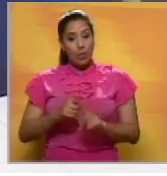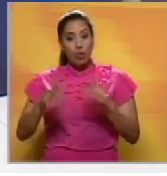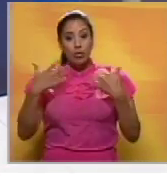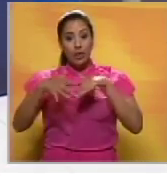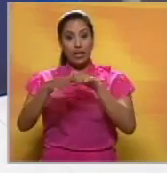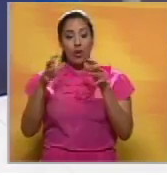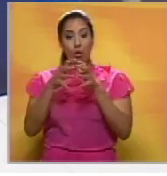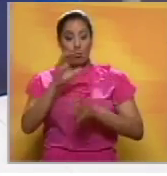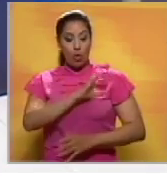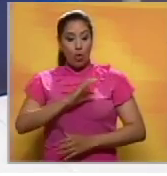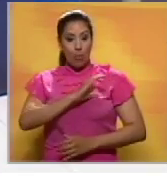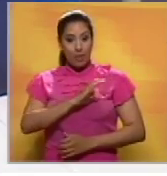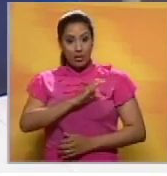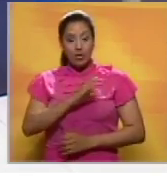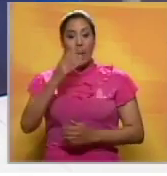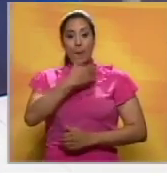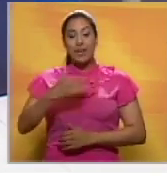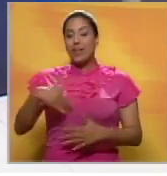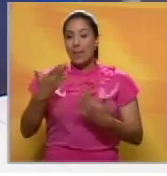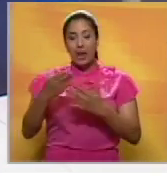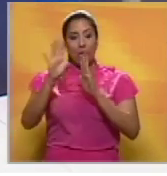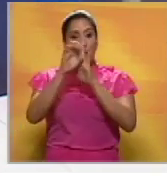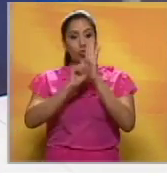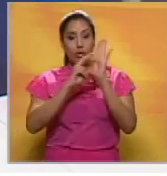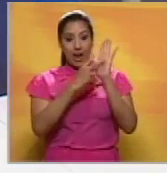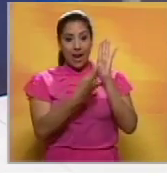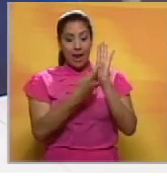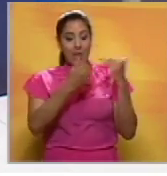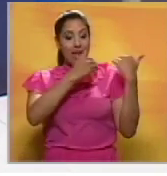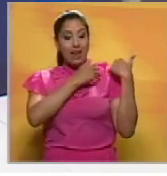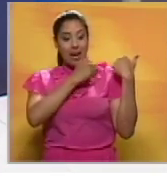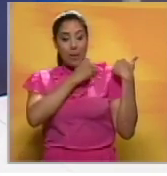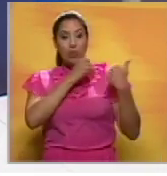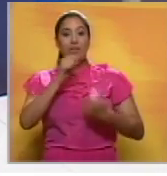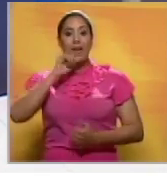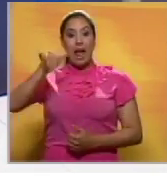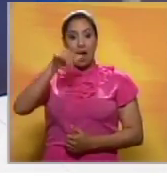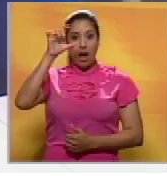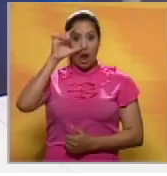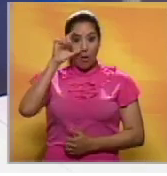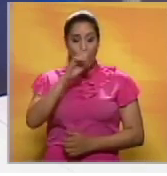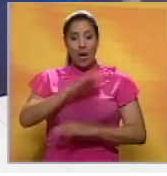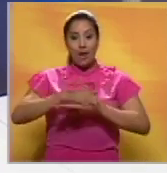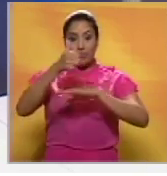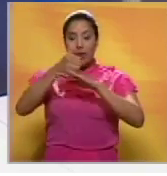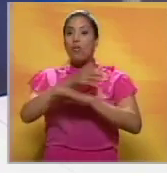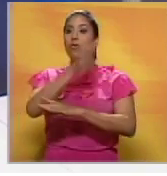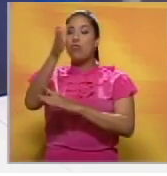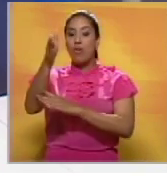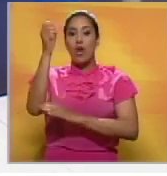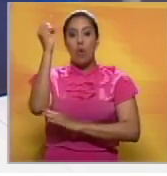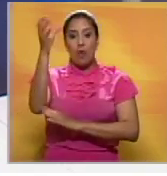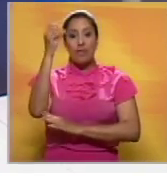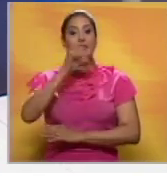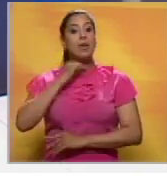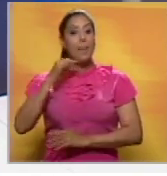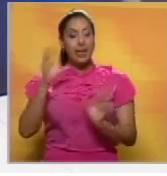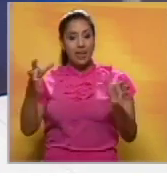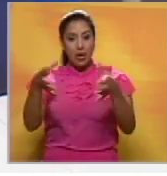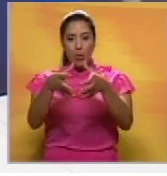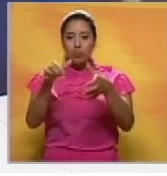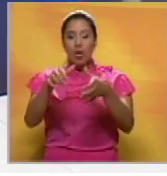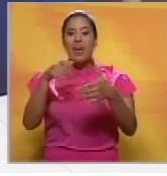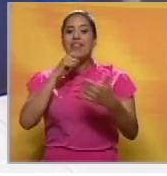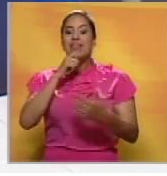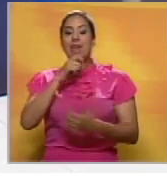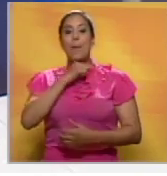Integrantes de la Comisión Presidencial para la Constituyente, encabezados por el ministro de Educación, Elías Jagua, acudieron a la Conferencia Episcopal Venezolana para